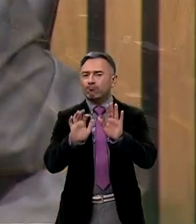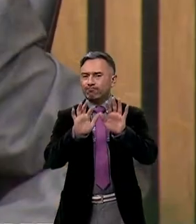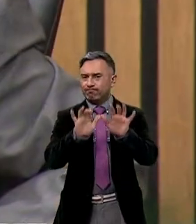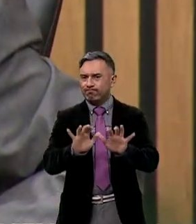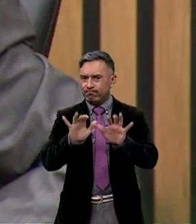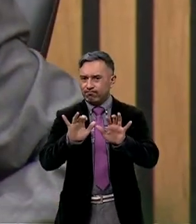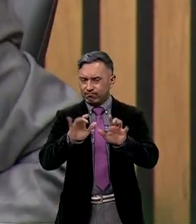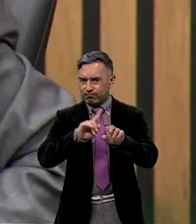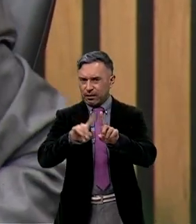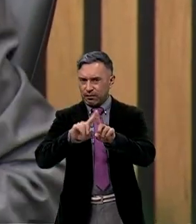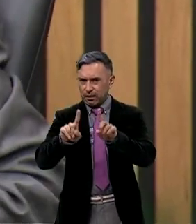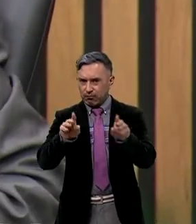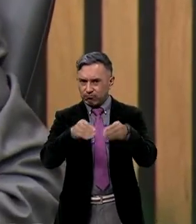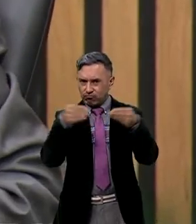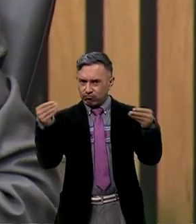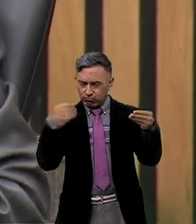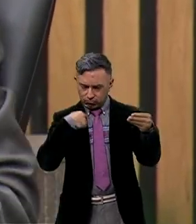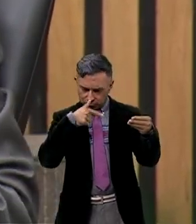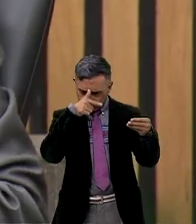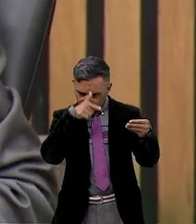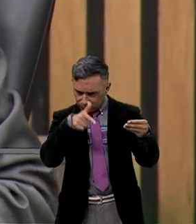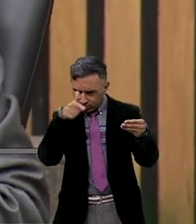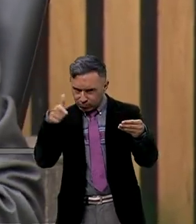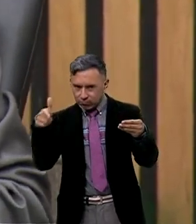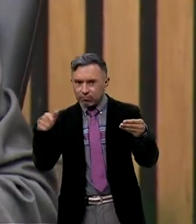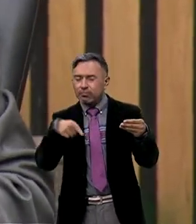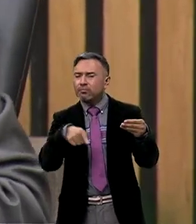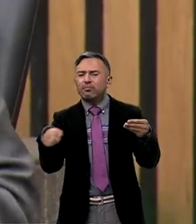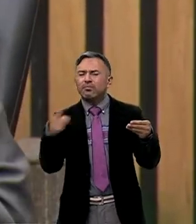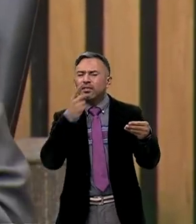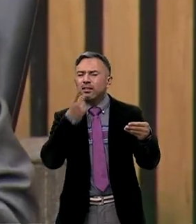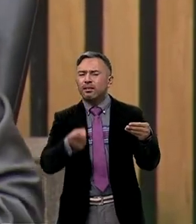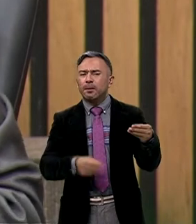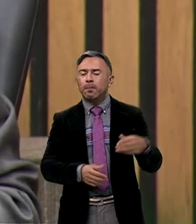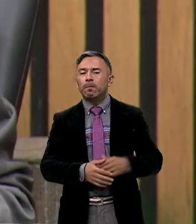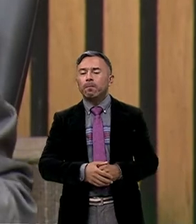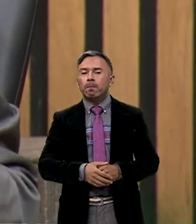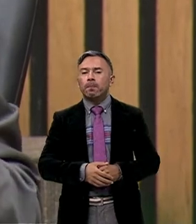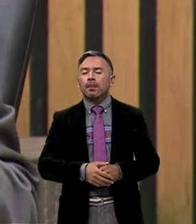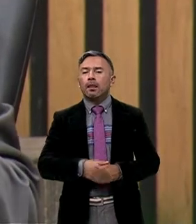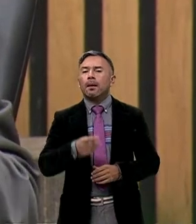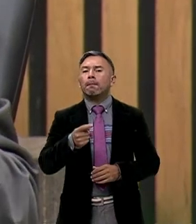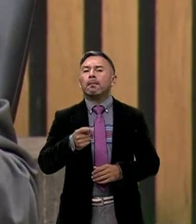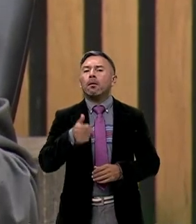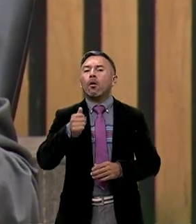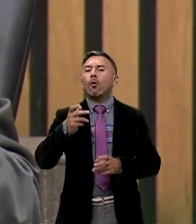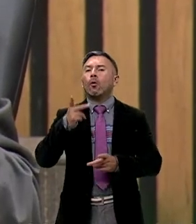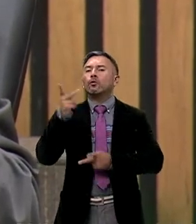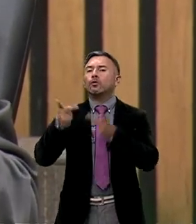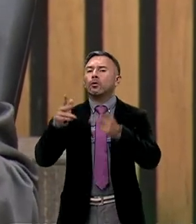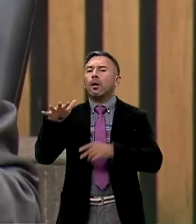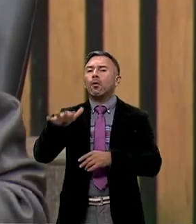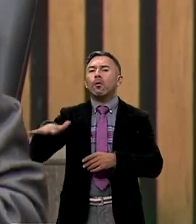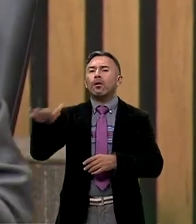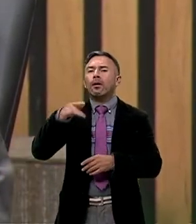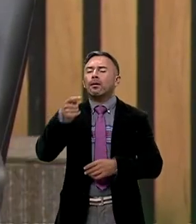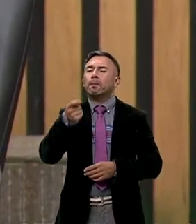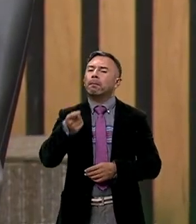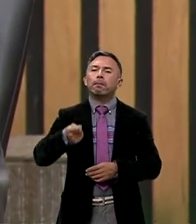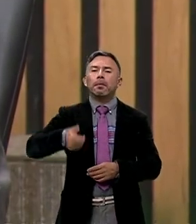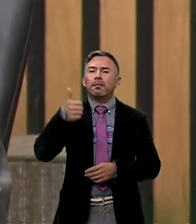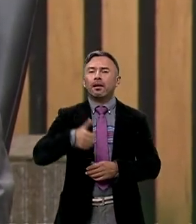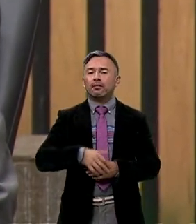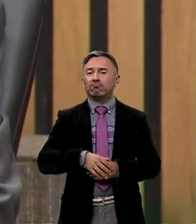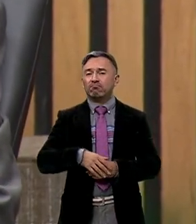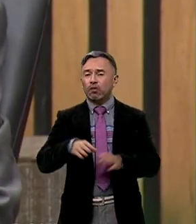se refieren al primer ejercicio de consulta popular como